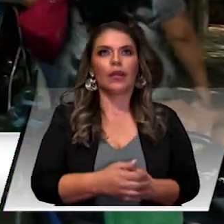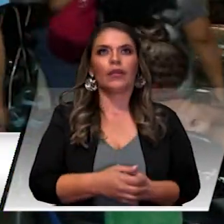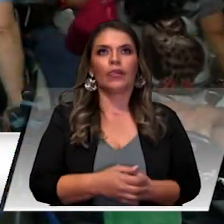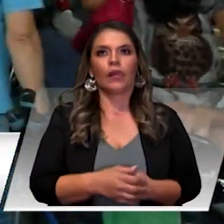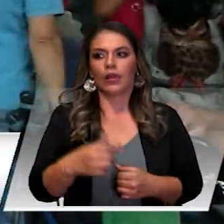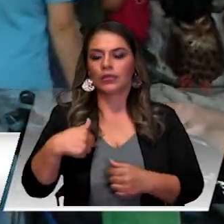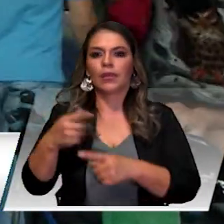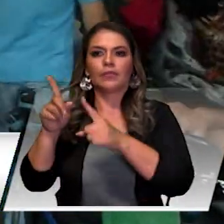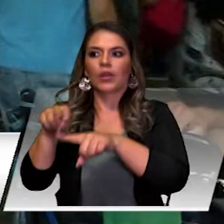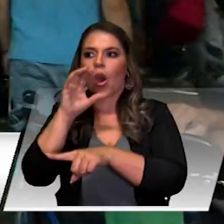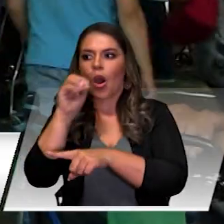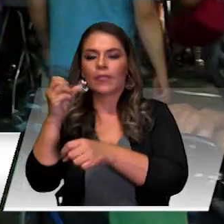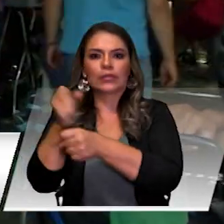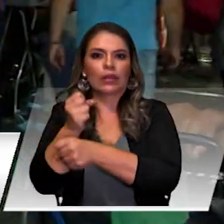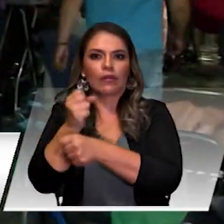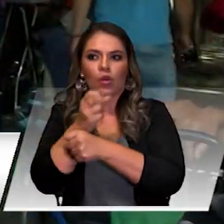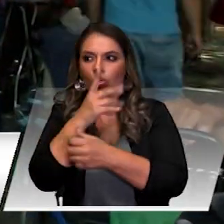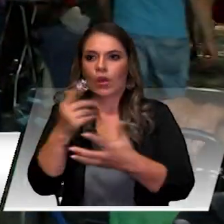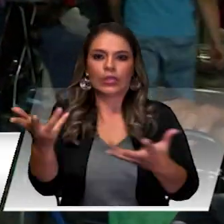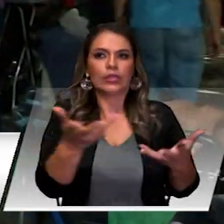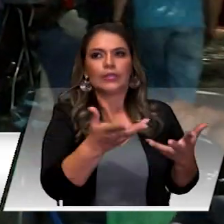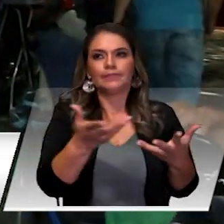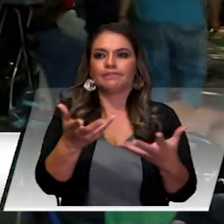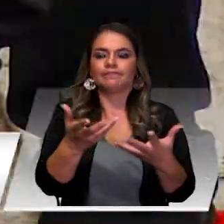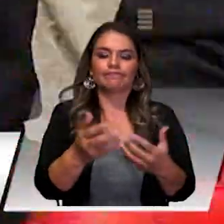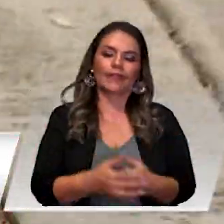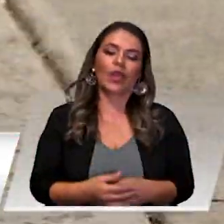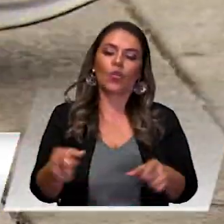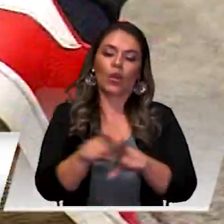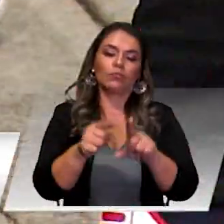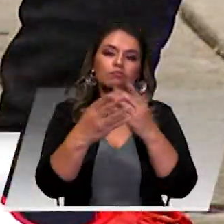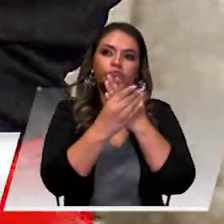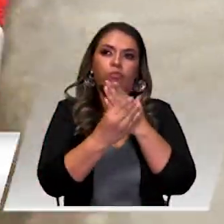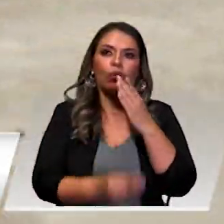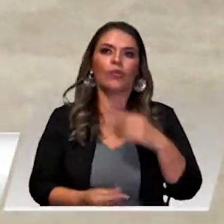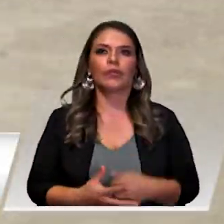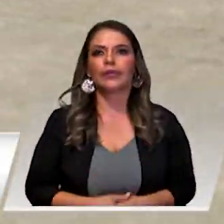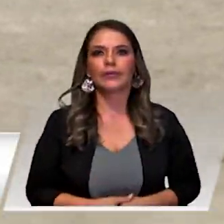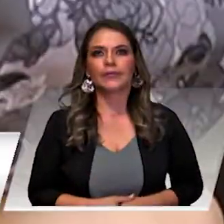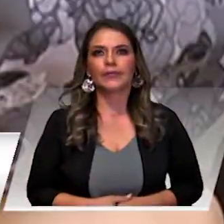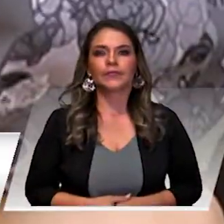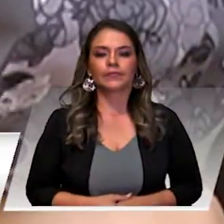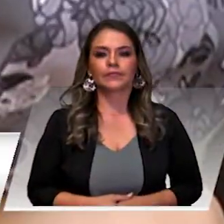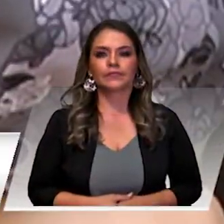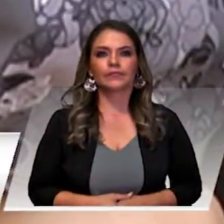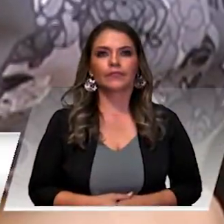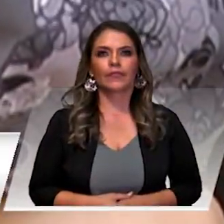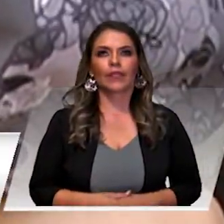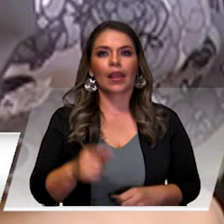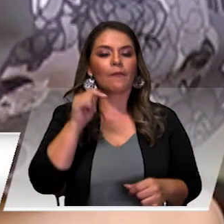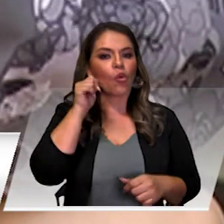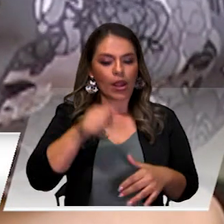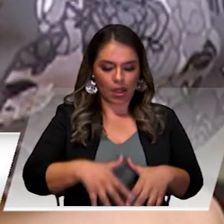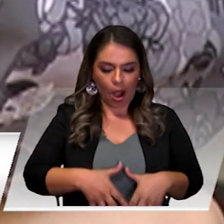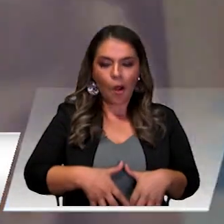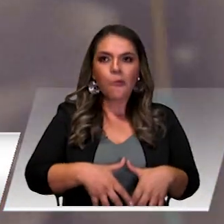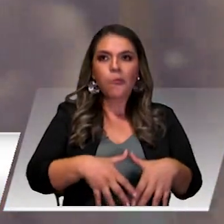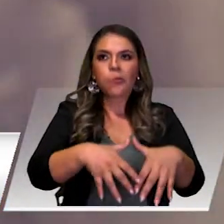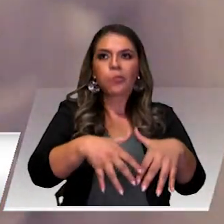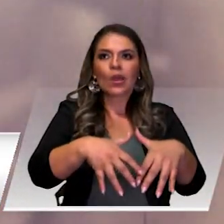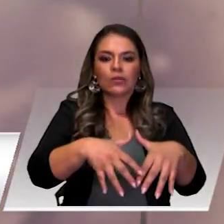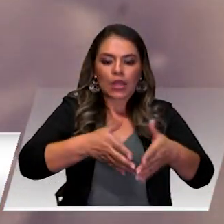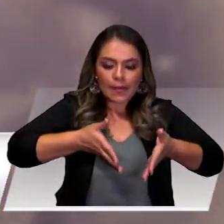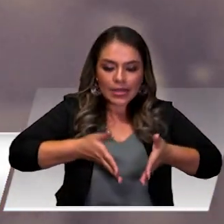quedarse sin empleo lo que genera es miseria. Dicha protección lo cobijará desde que la mujer queda en embarazo y